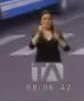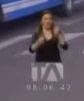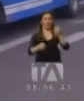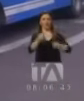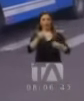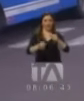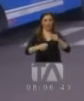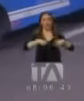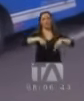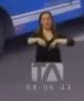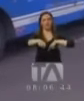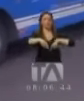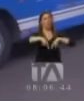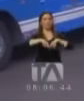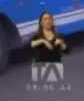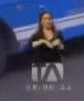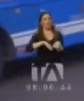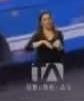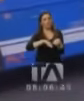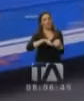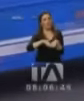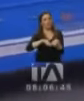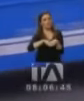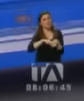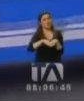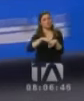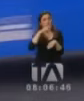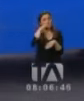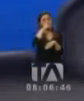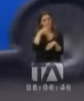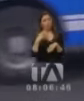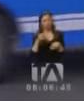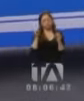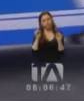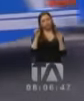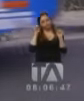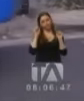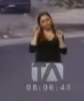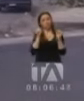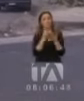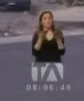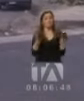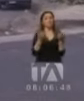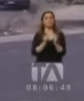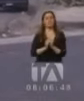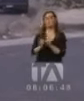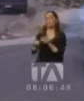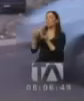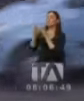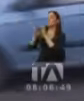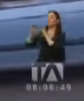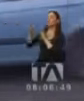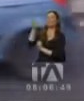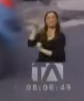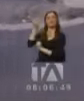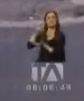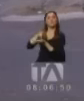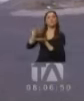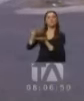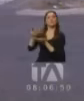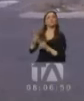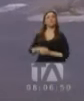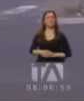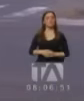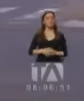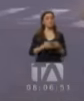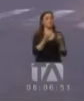de acá en la hora pico, es muy matado, los niños muy maltratados y muchas cosas. ¿Y cuántos buses, cuánto les representa en dinero, por ejemplo?